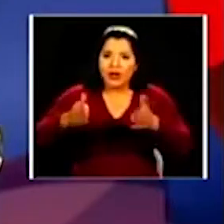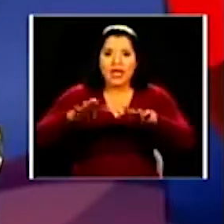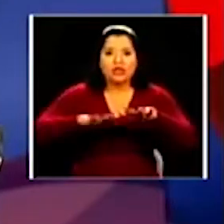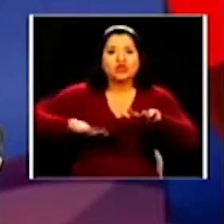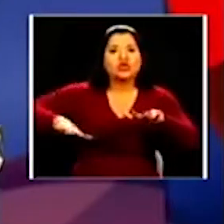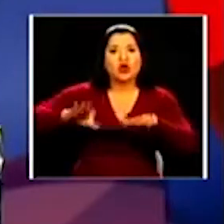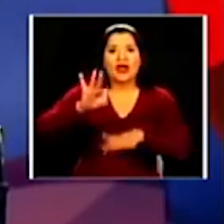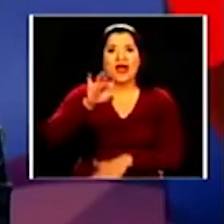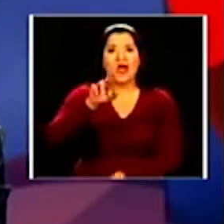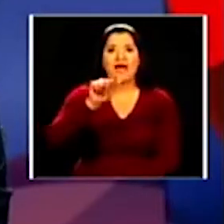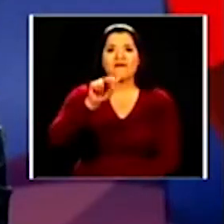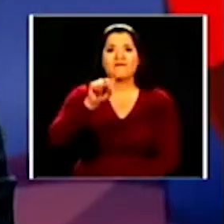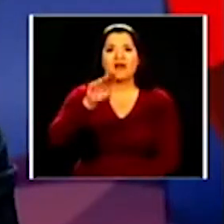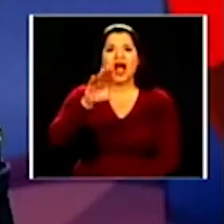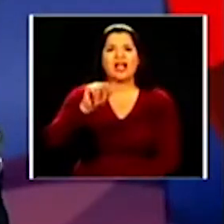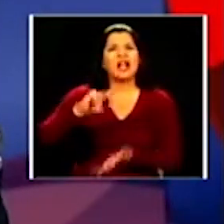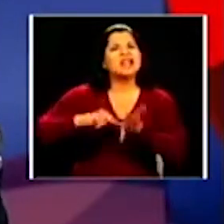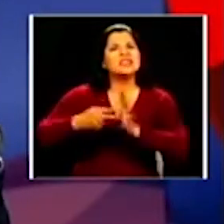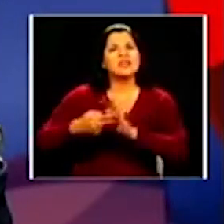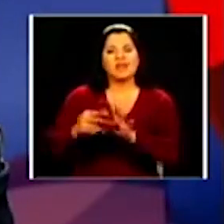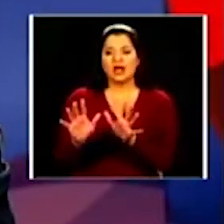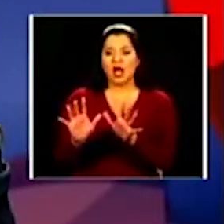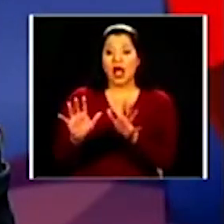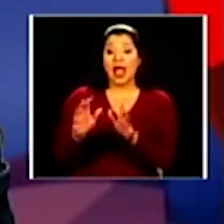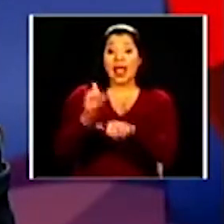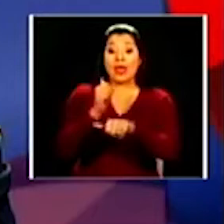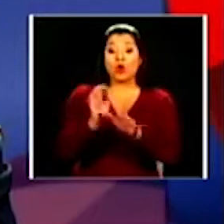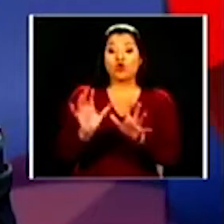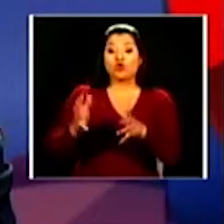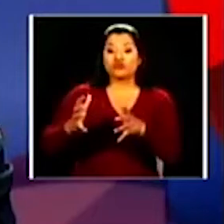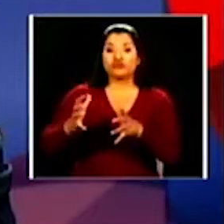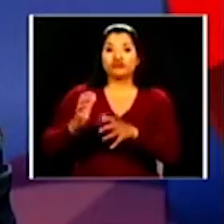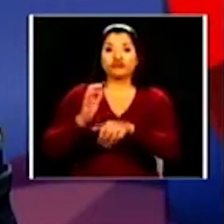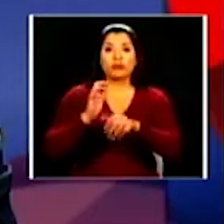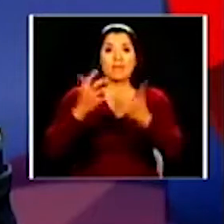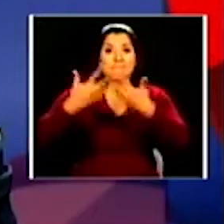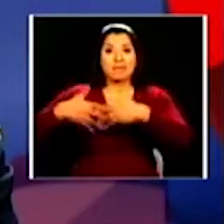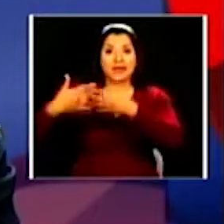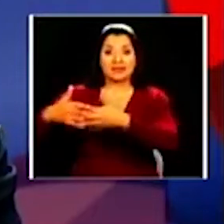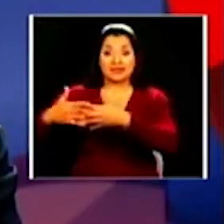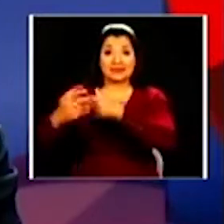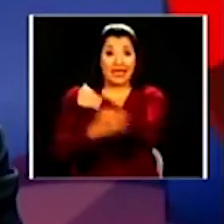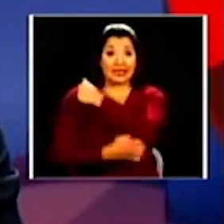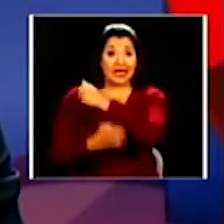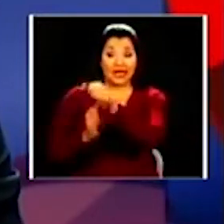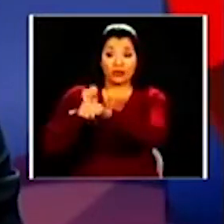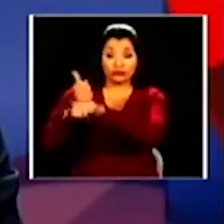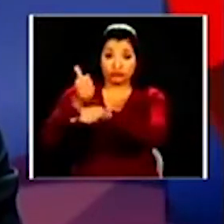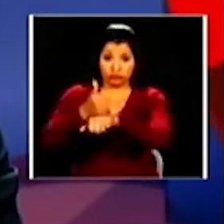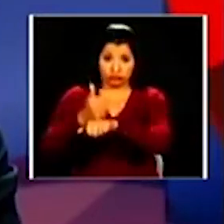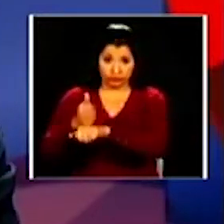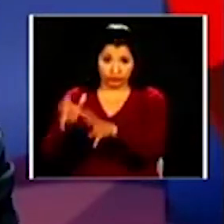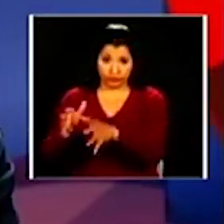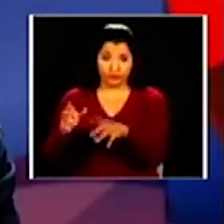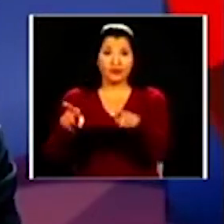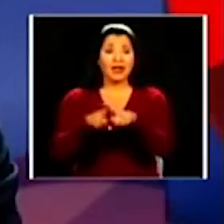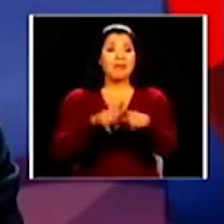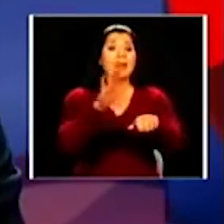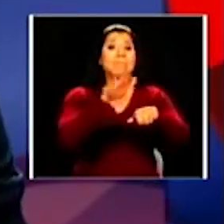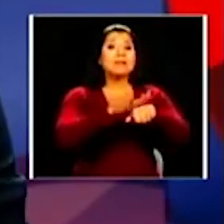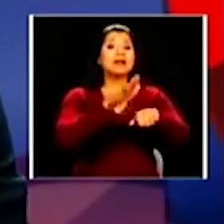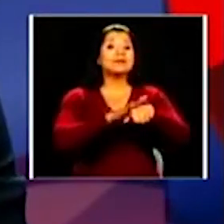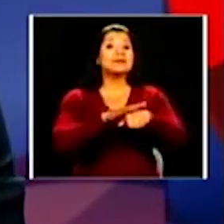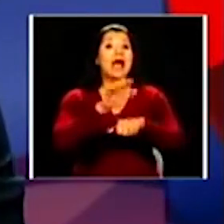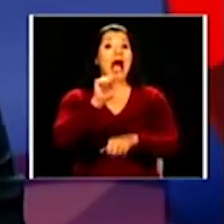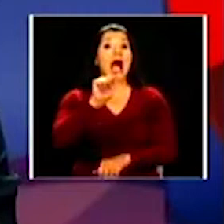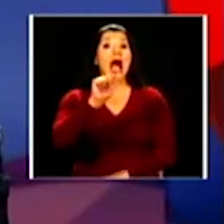los servicios de INCOP para generar muchísimo más empleo. Las opciones de las licencias de atún para nacionales es una opción